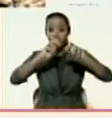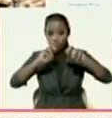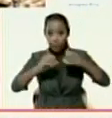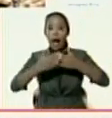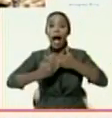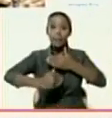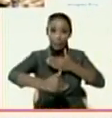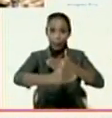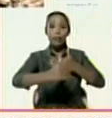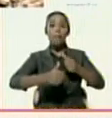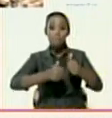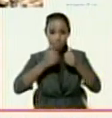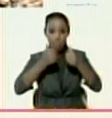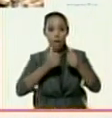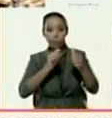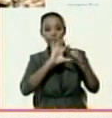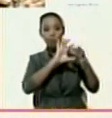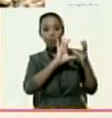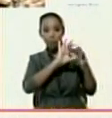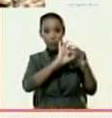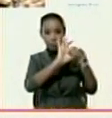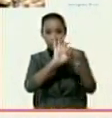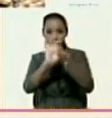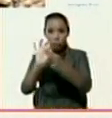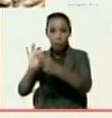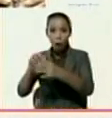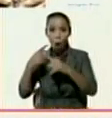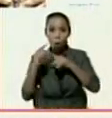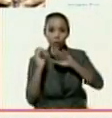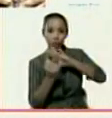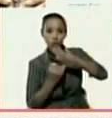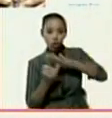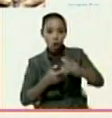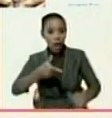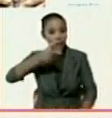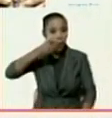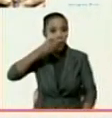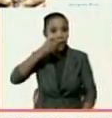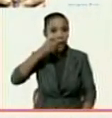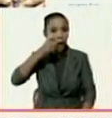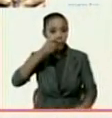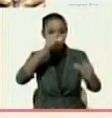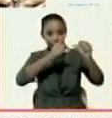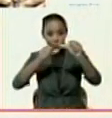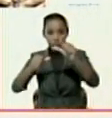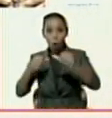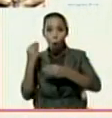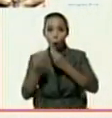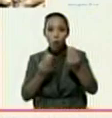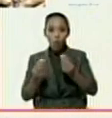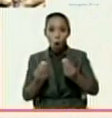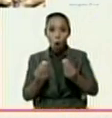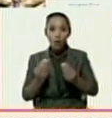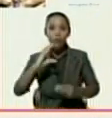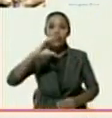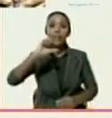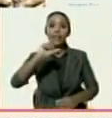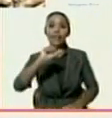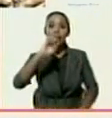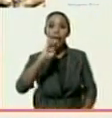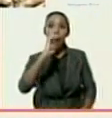bien, articulando con los otros organismos de seguridad, como son el SEBIN, el